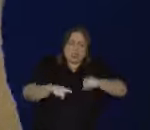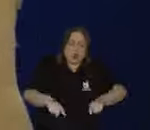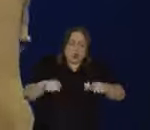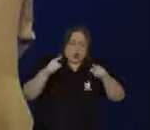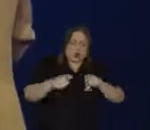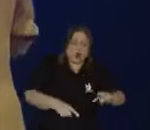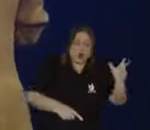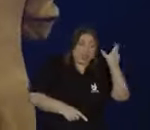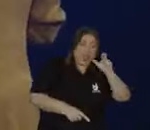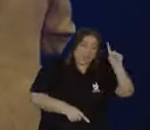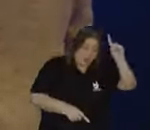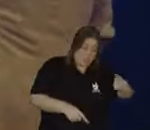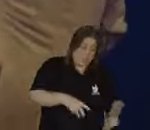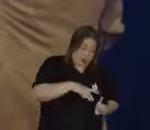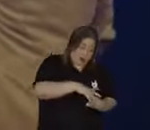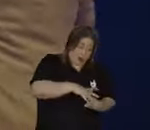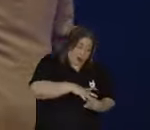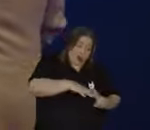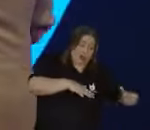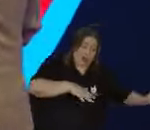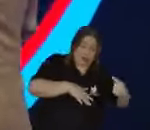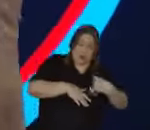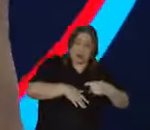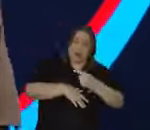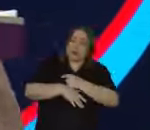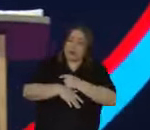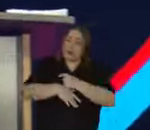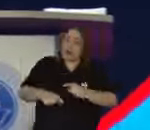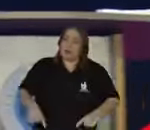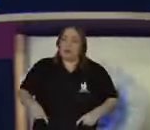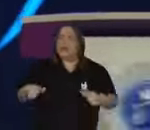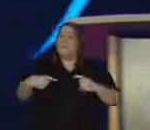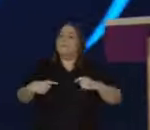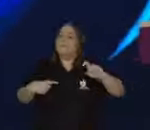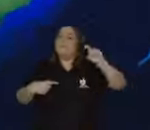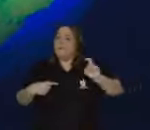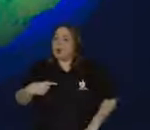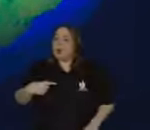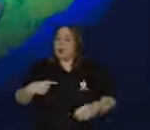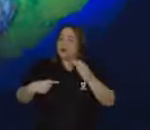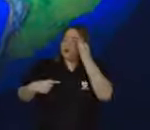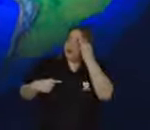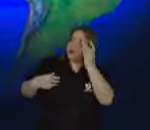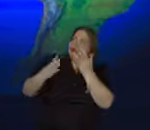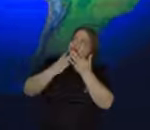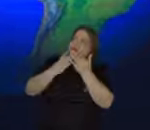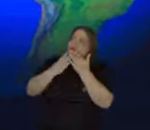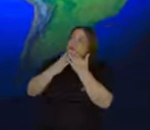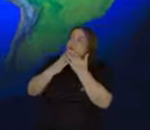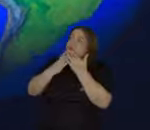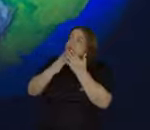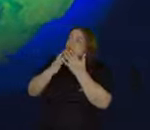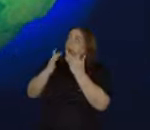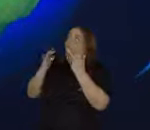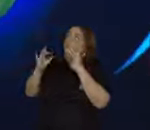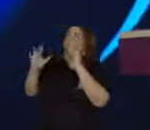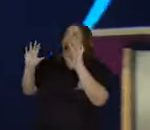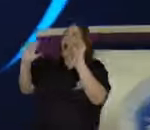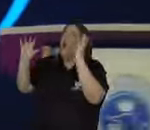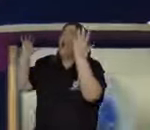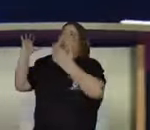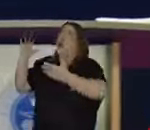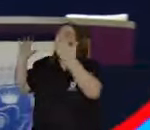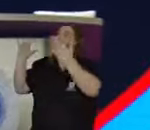vida. Pero tenemos que ser conscientes, impresionados, fascinados por Dios y conscientes de la